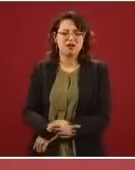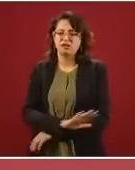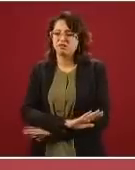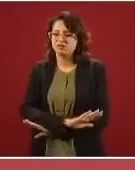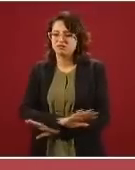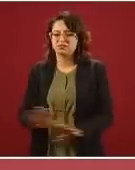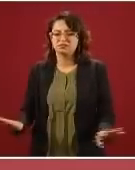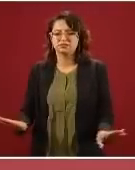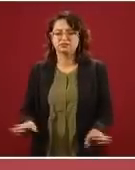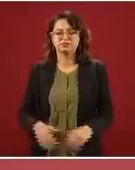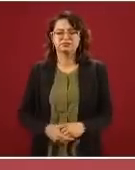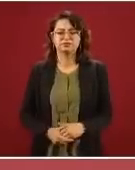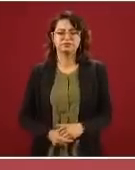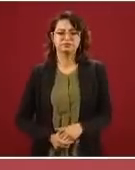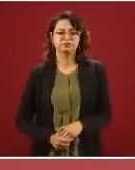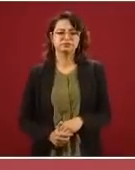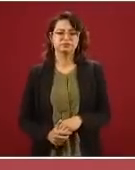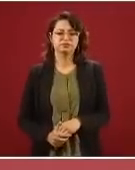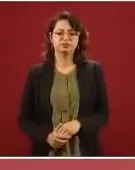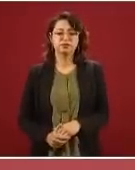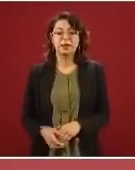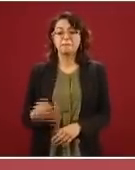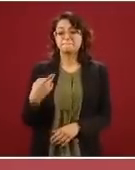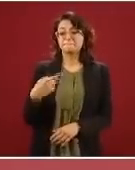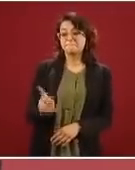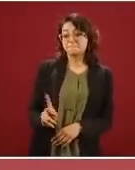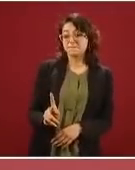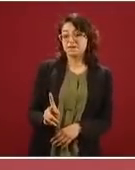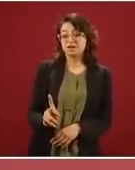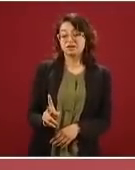El asunto es que hay